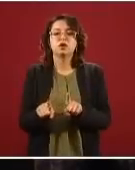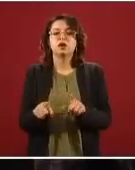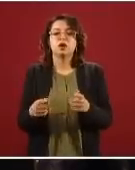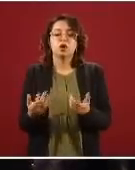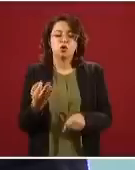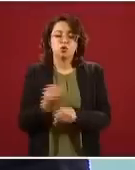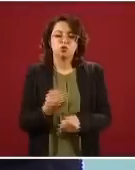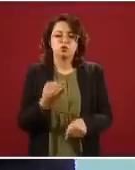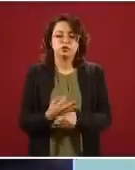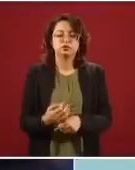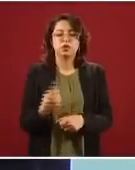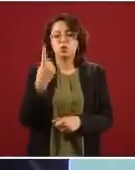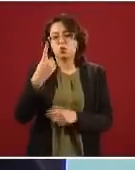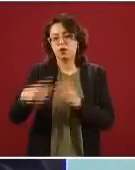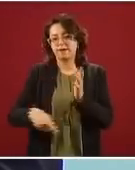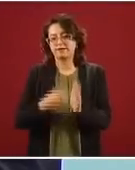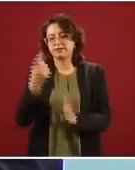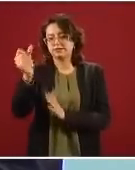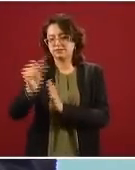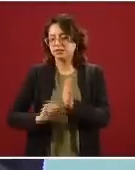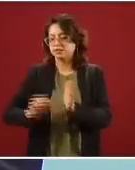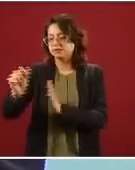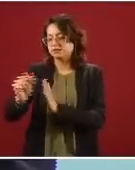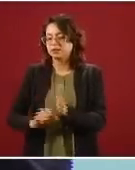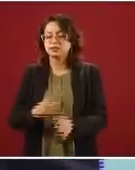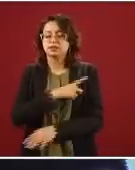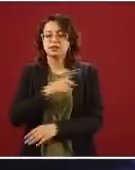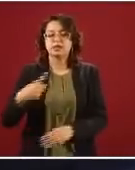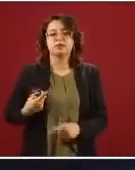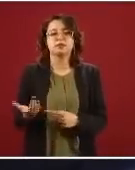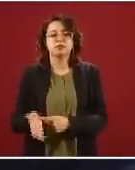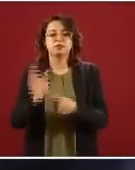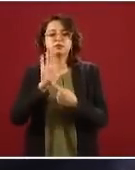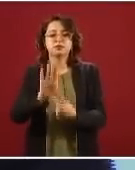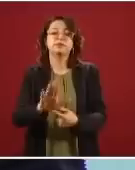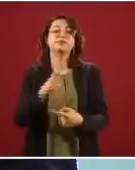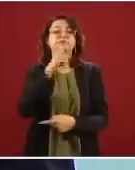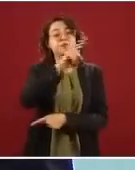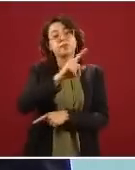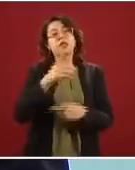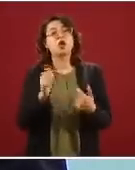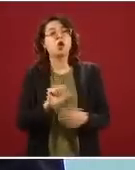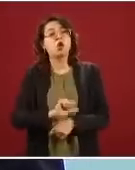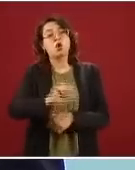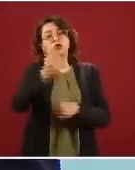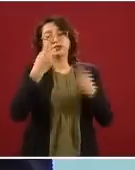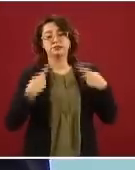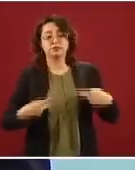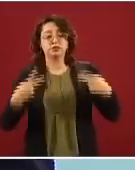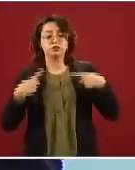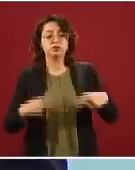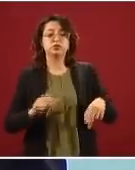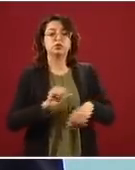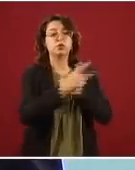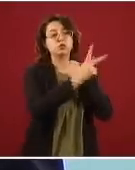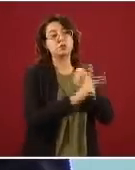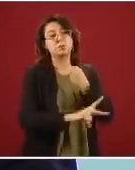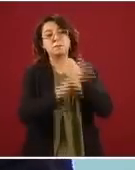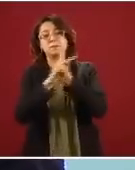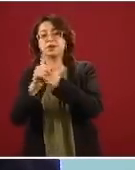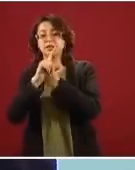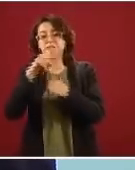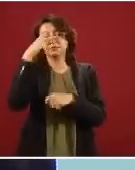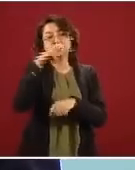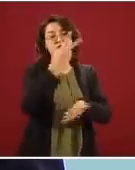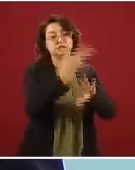en las remesas, un servicio muy importante para miles y miles de paisanas y de paisanos que trabajan